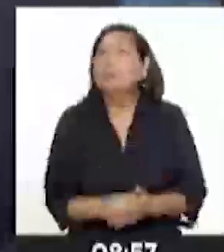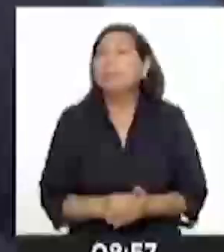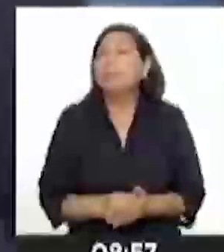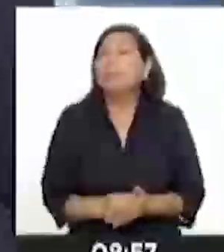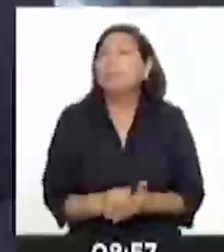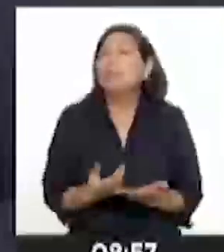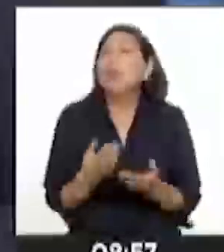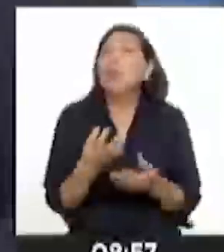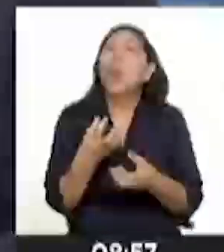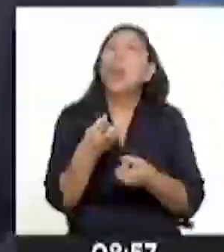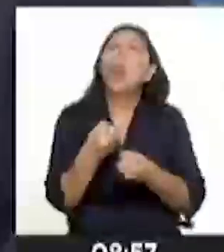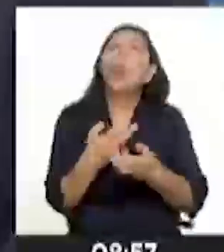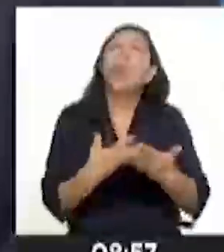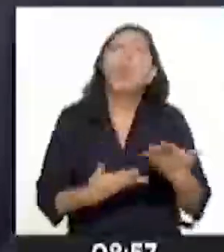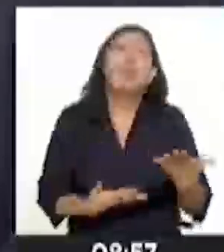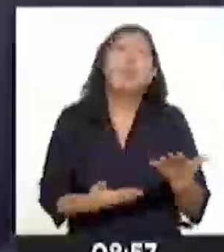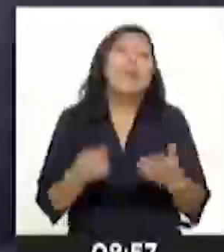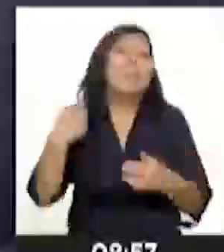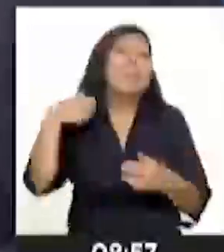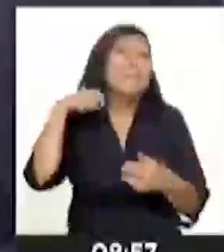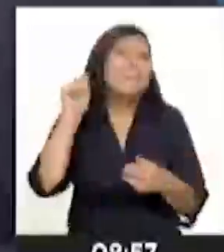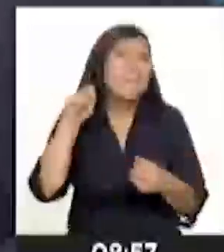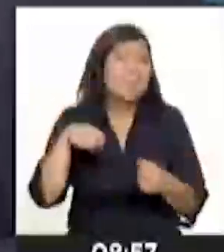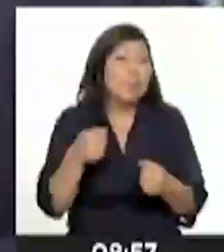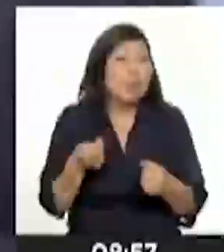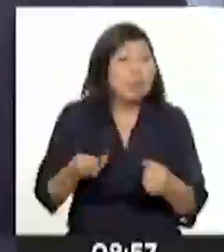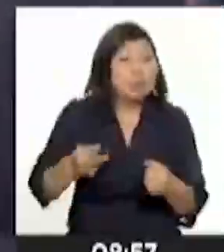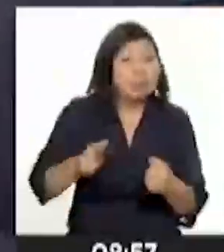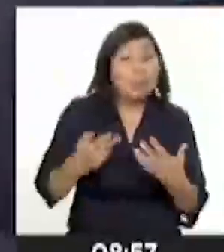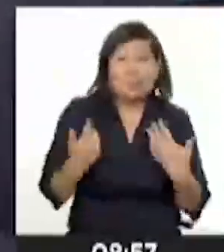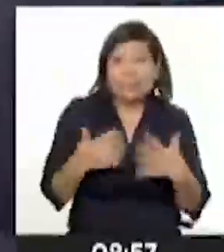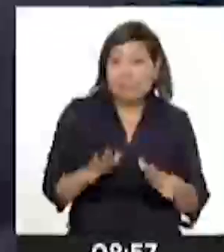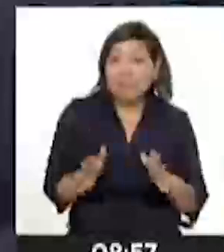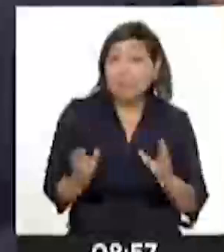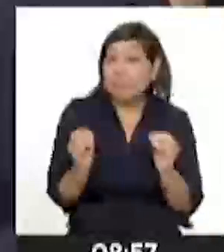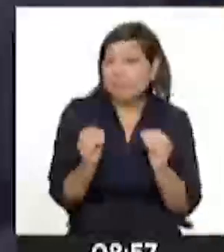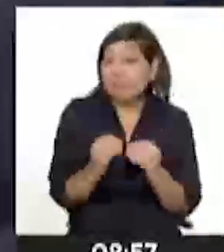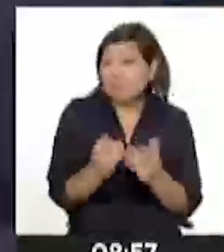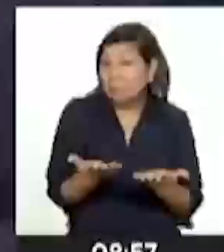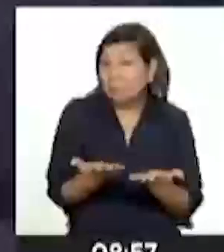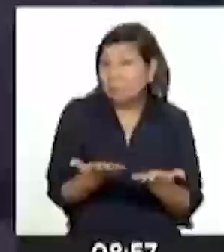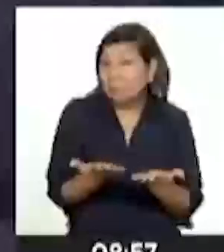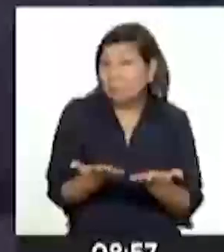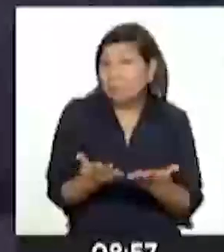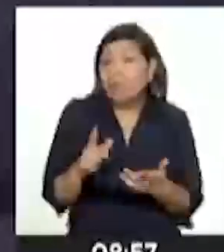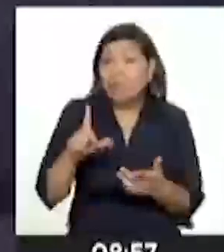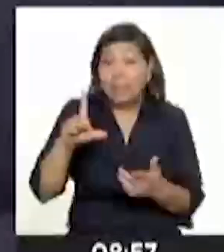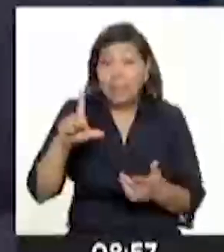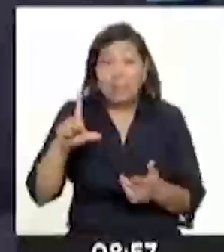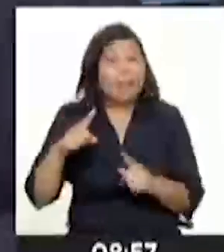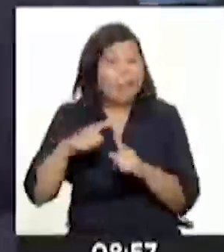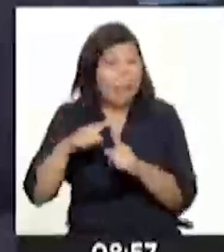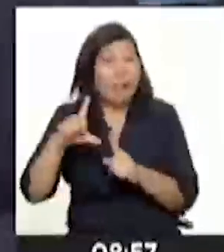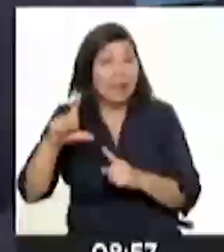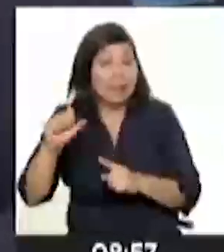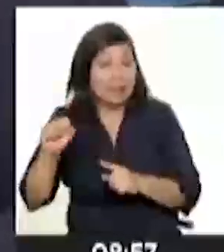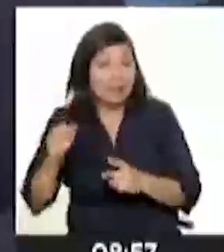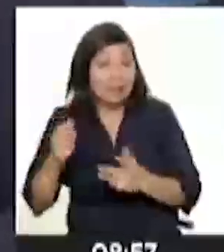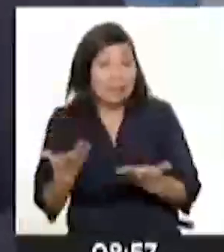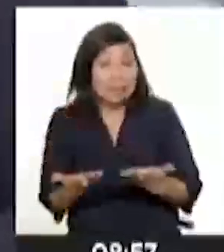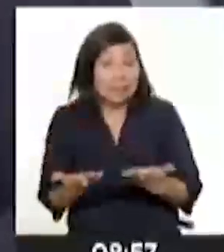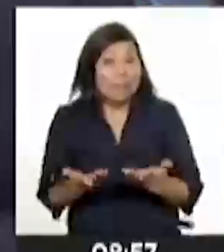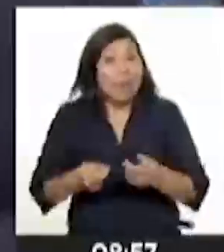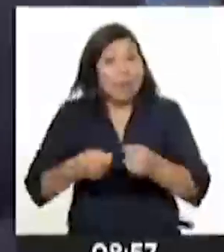de números, ¿hay algunos porcentajes que se quieran alcanzar? Ya que tenemos entendido que por el Tratado de Libre Comercio, los rubros que más crecieron